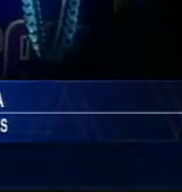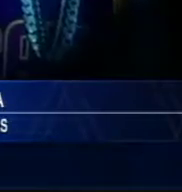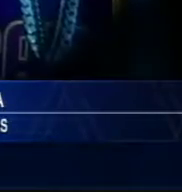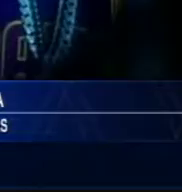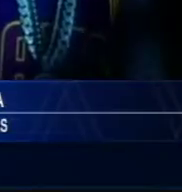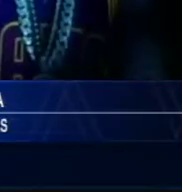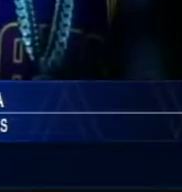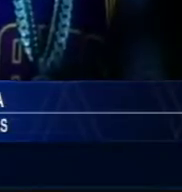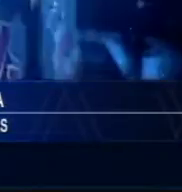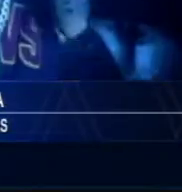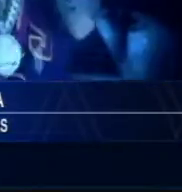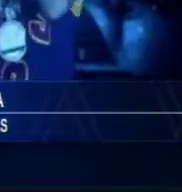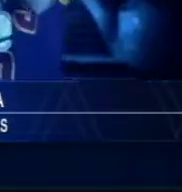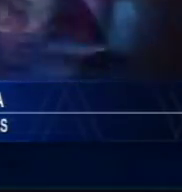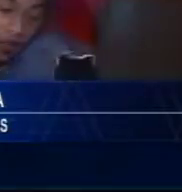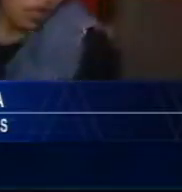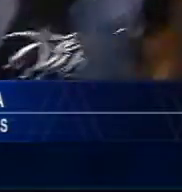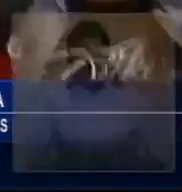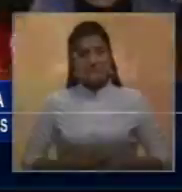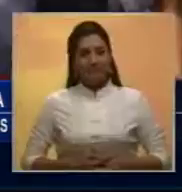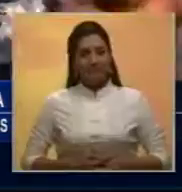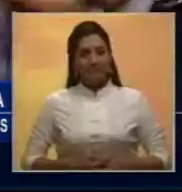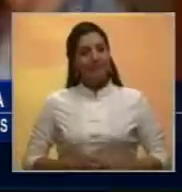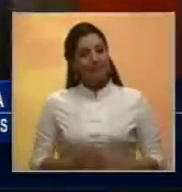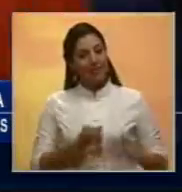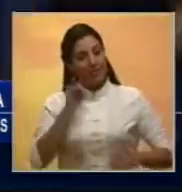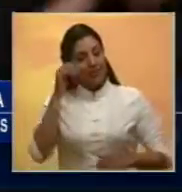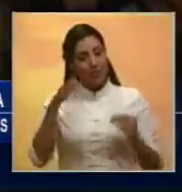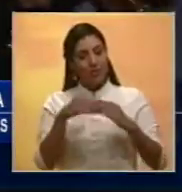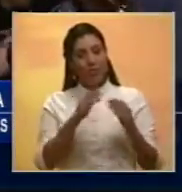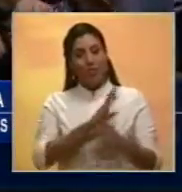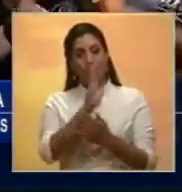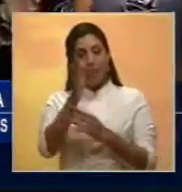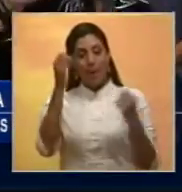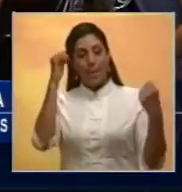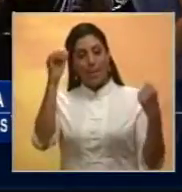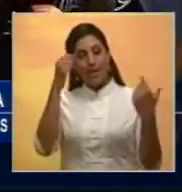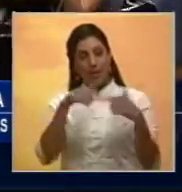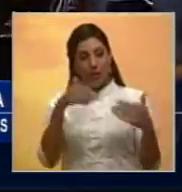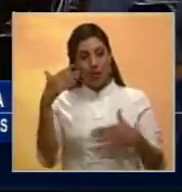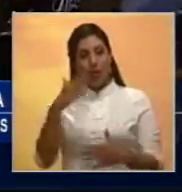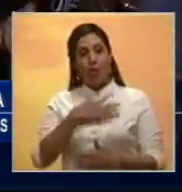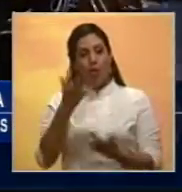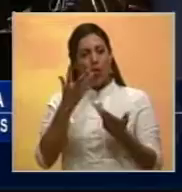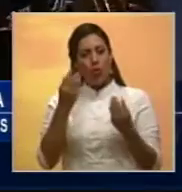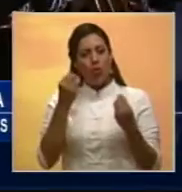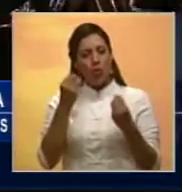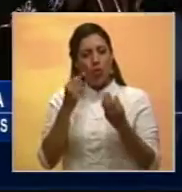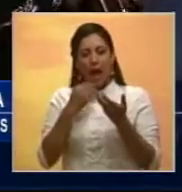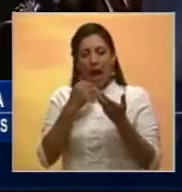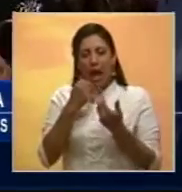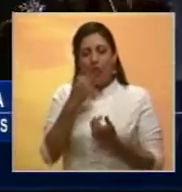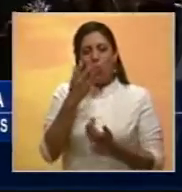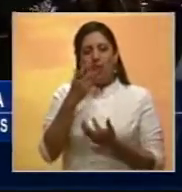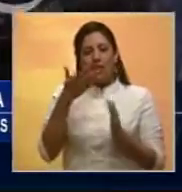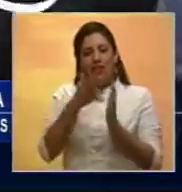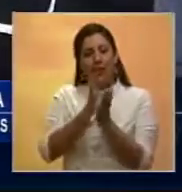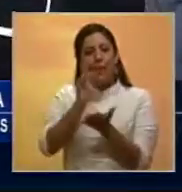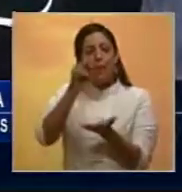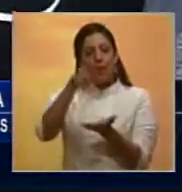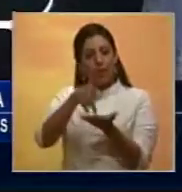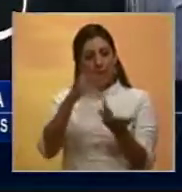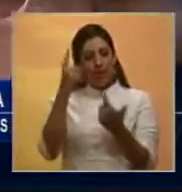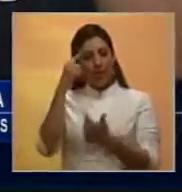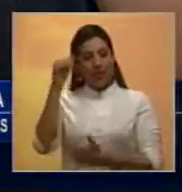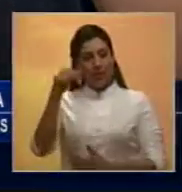talla internacional como Farruko y Jay Álvarez. Estrenos y Estrellas asistió a los ensayos del Duque para que nos contara un poco más de lo que será su